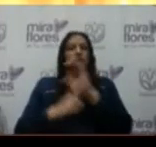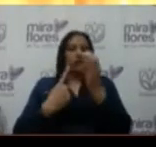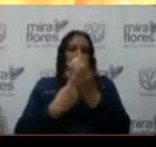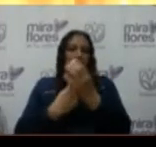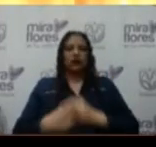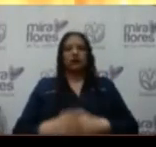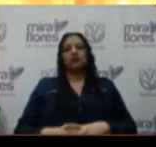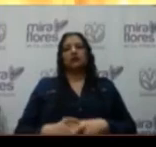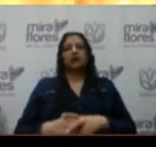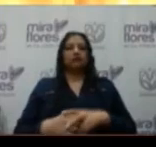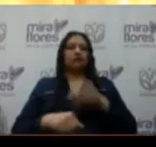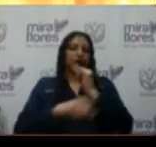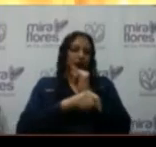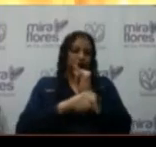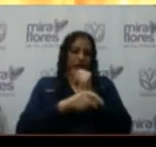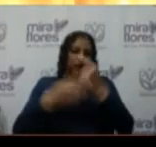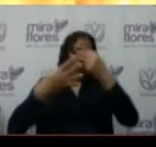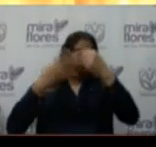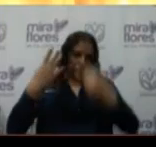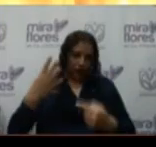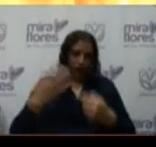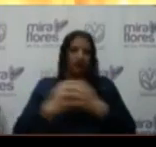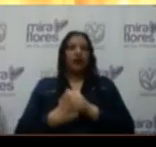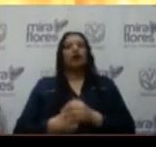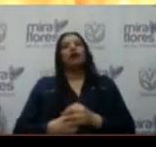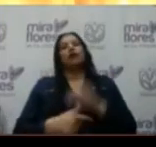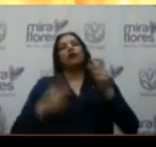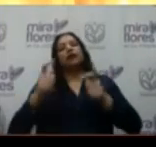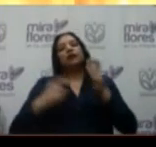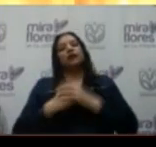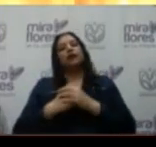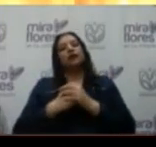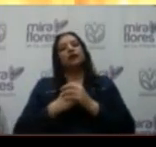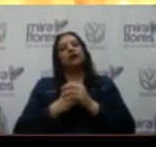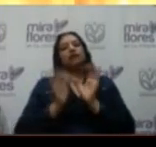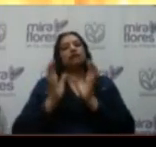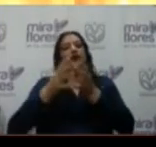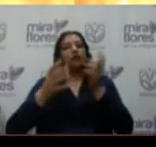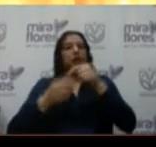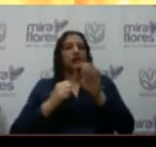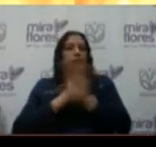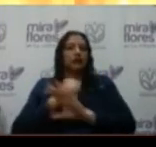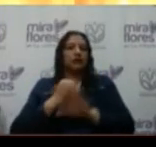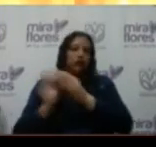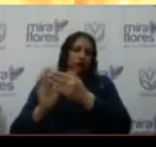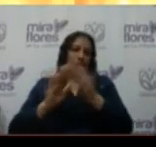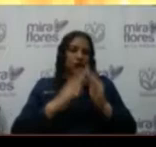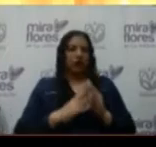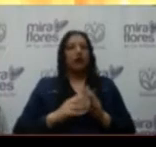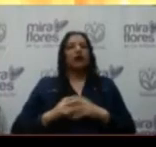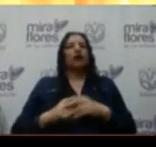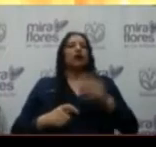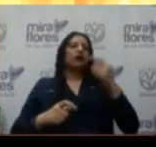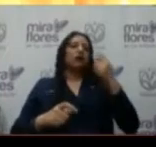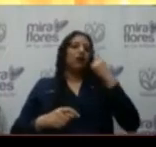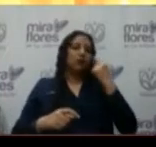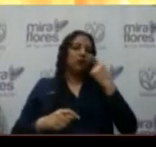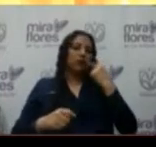religiosas, señores miembros del Comité de Seguridad Ciudadana, señores presidentes de la Junta